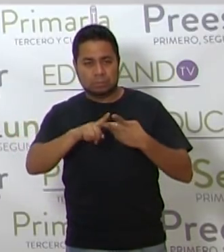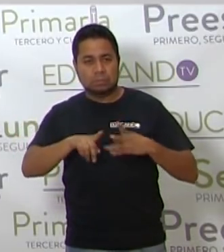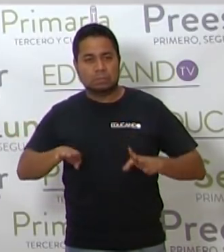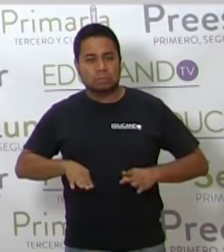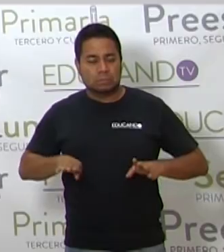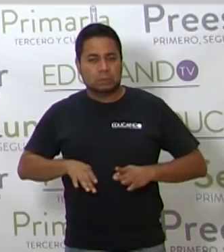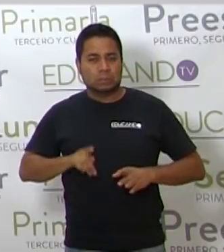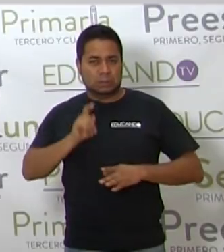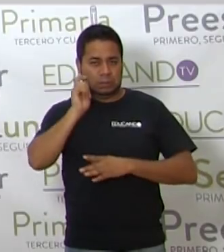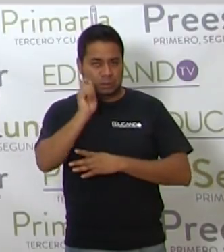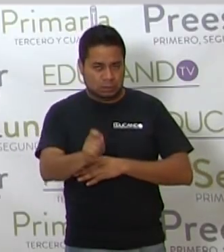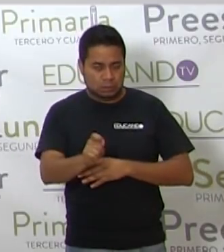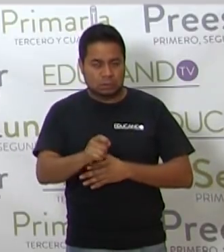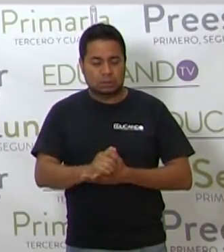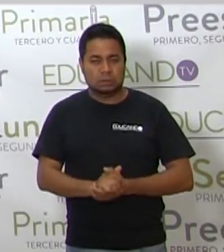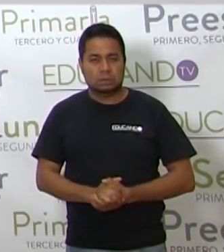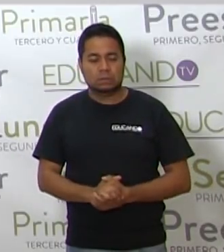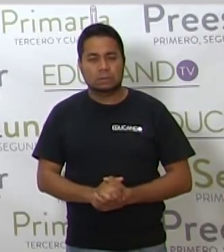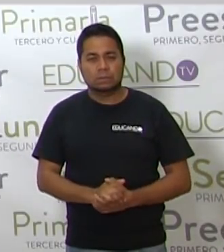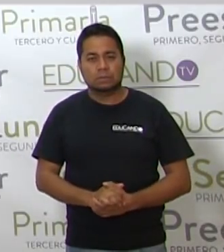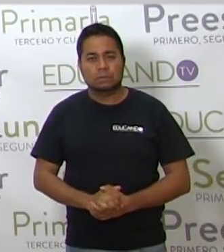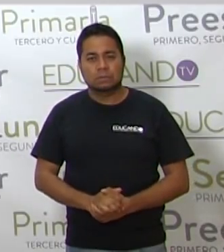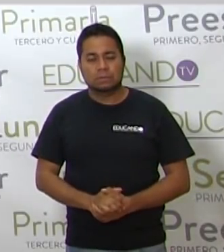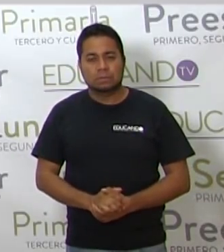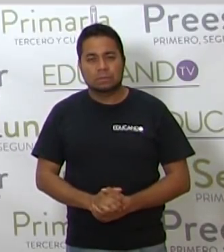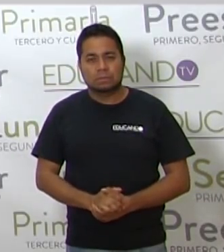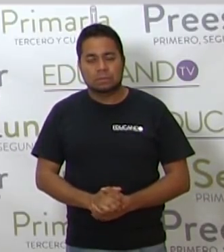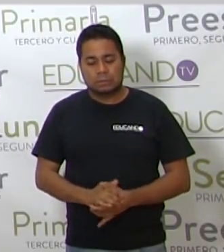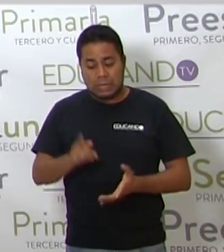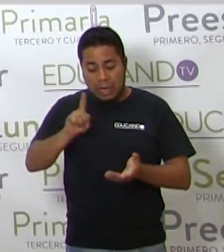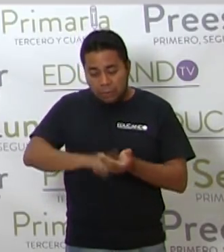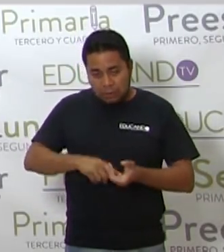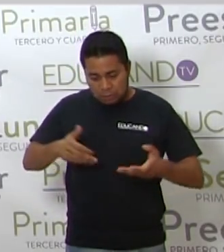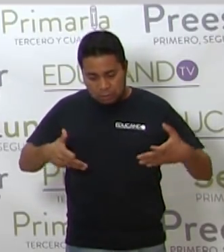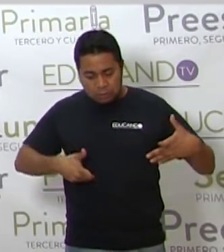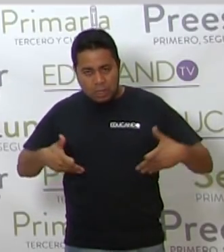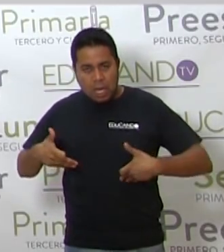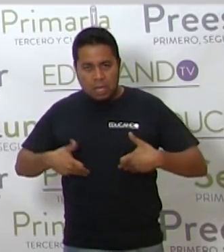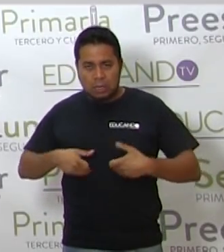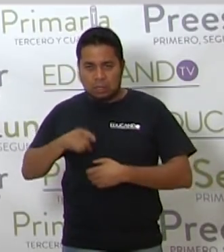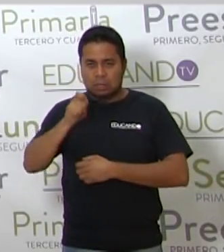siguiente. Son historias, bien,